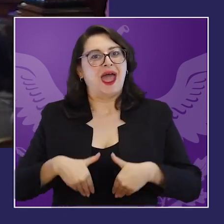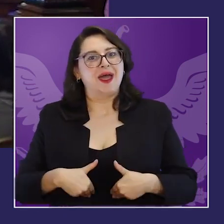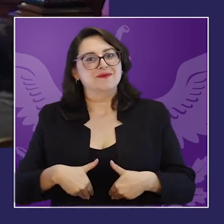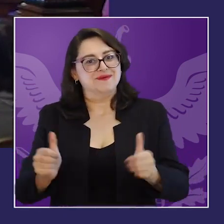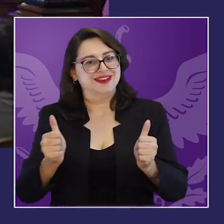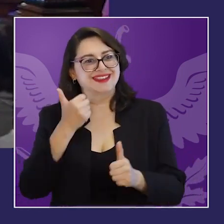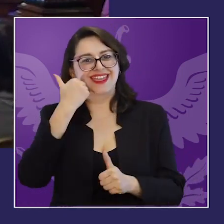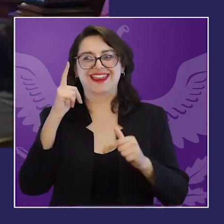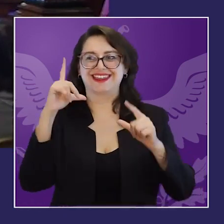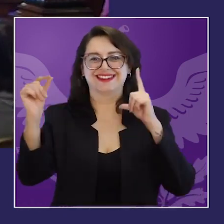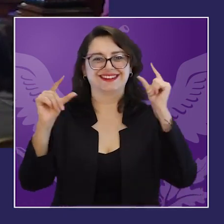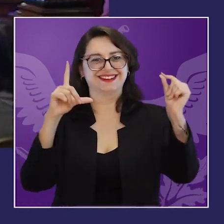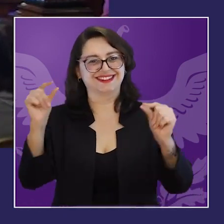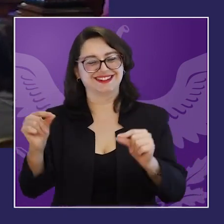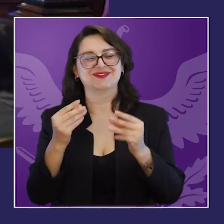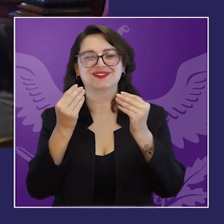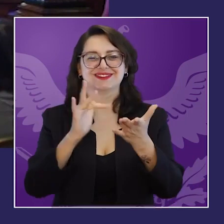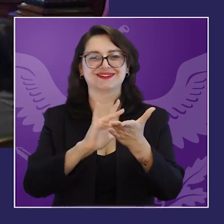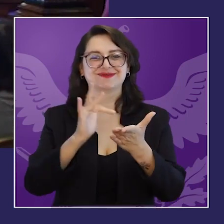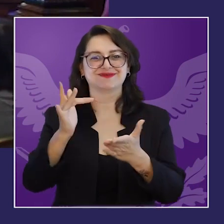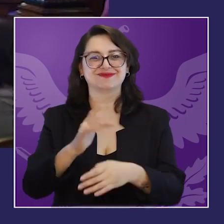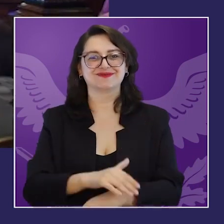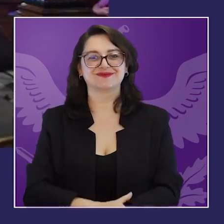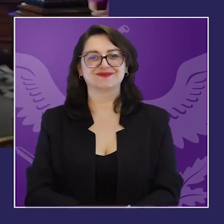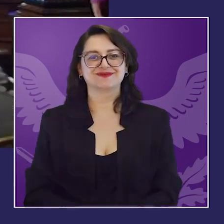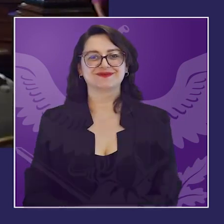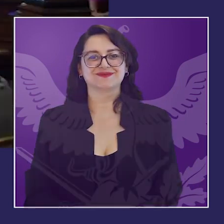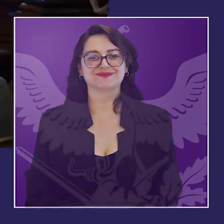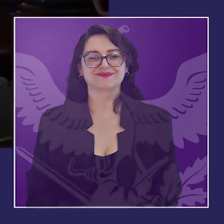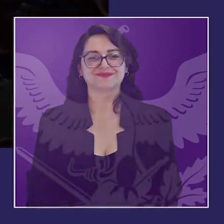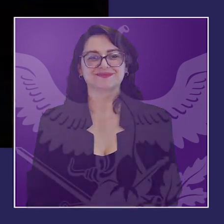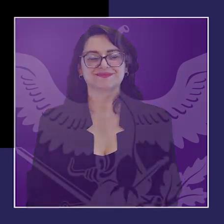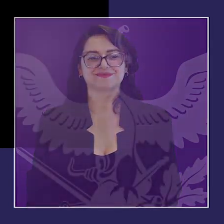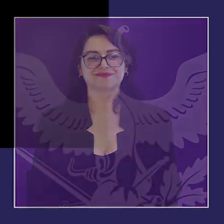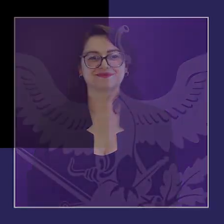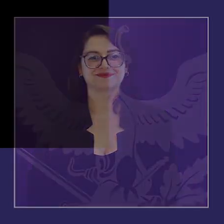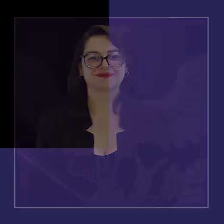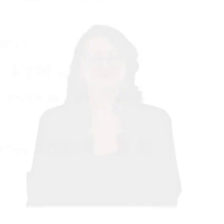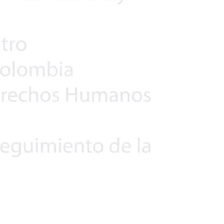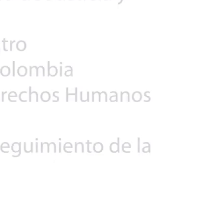cansado, tienen hambre, tienen ganas de salir corriendo. Así que muchísimas gracias.